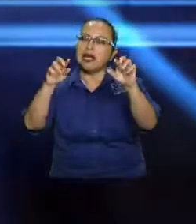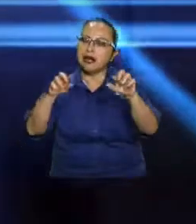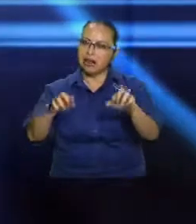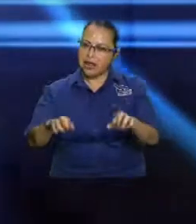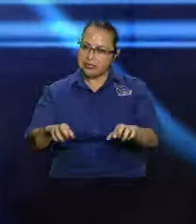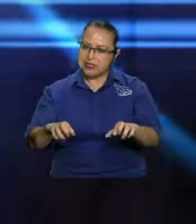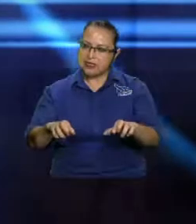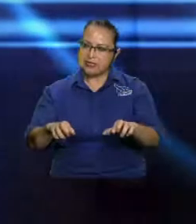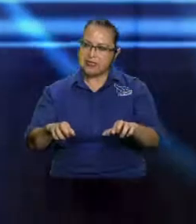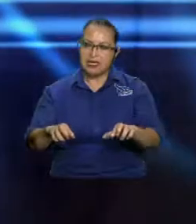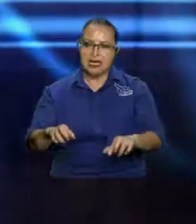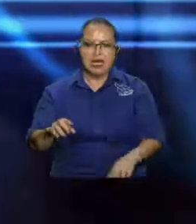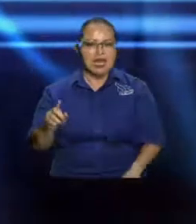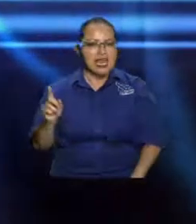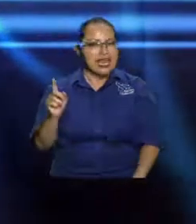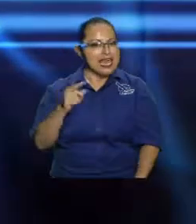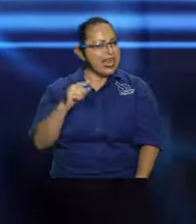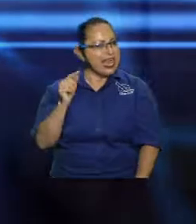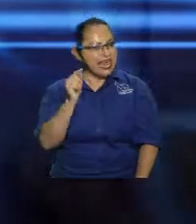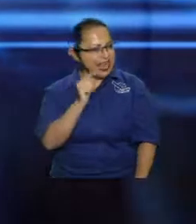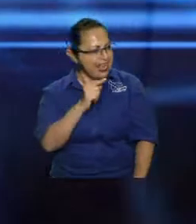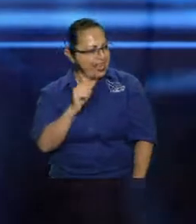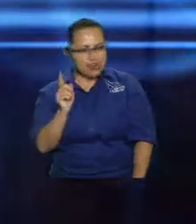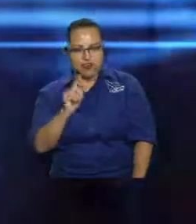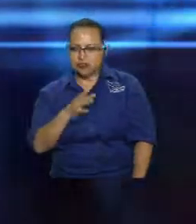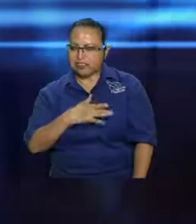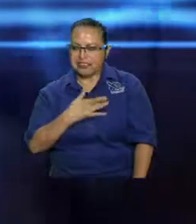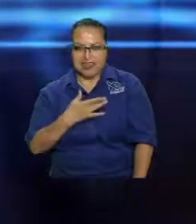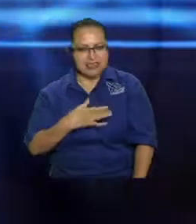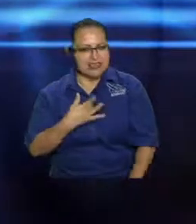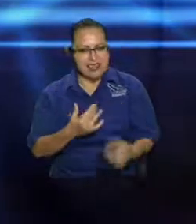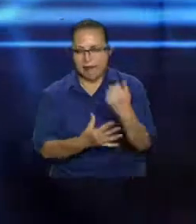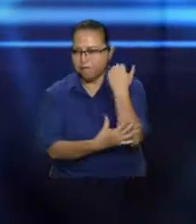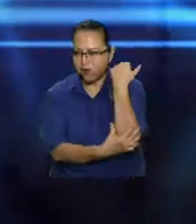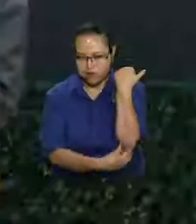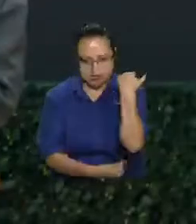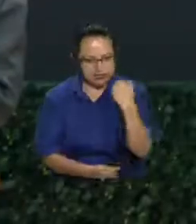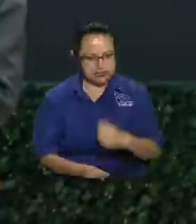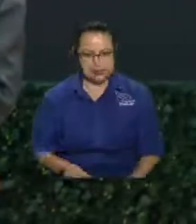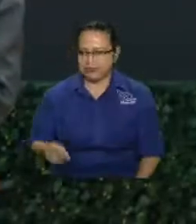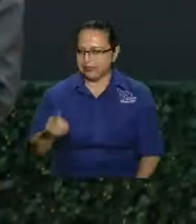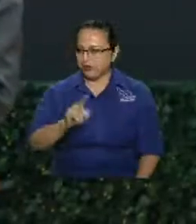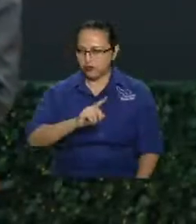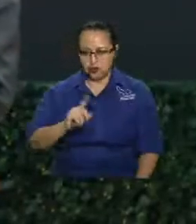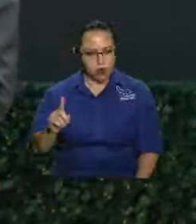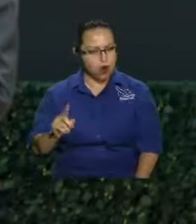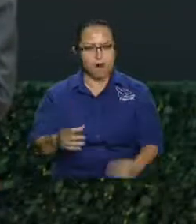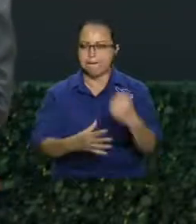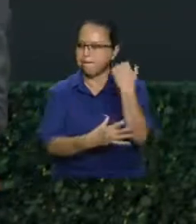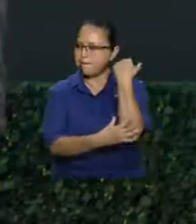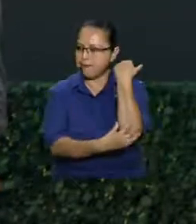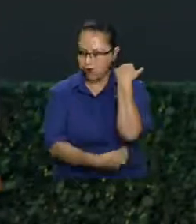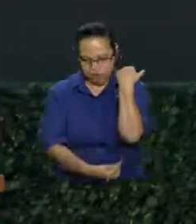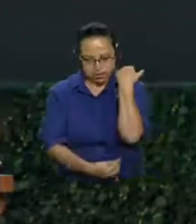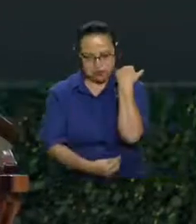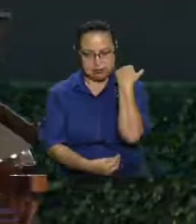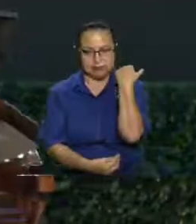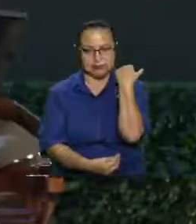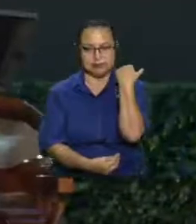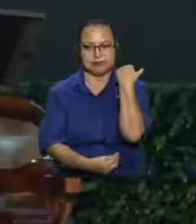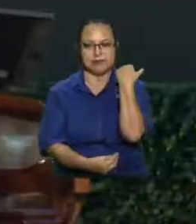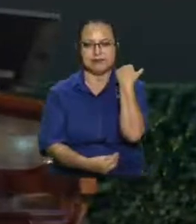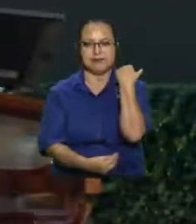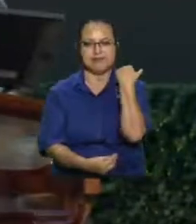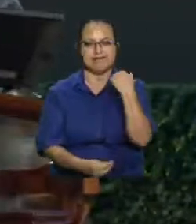En otras palabras, él no se sentía pobre, ni era pobre.